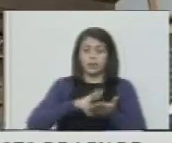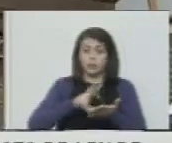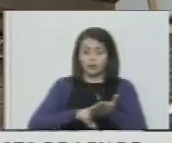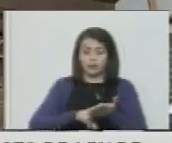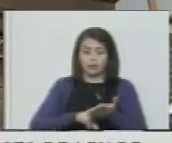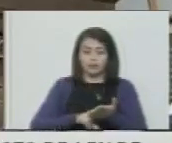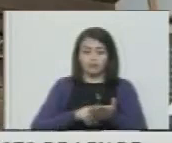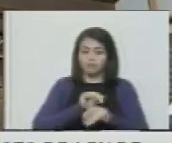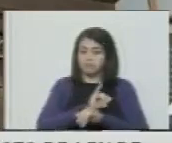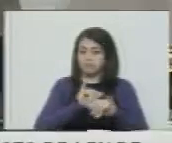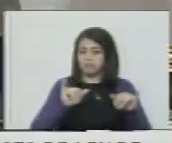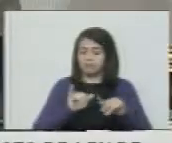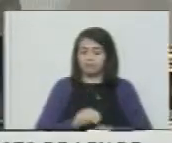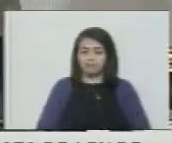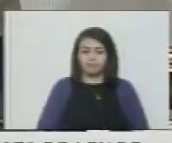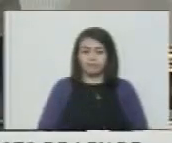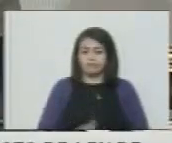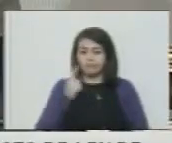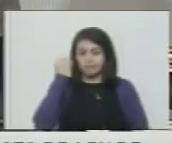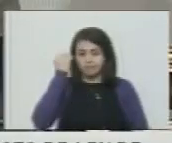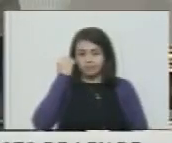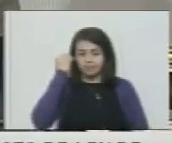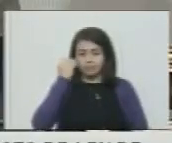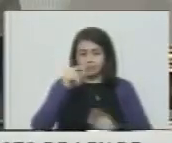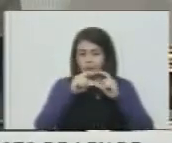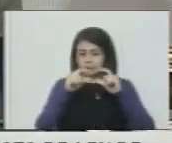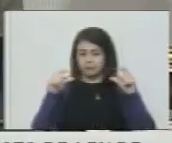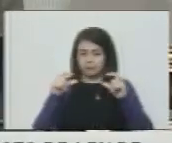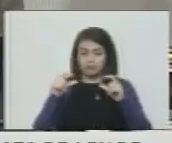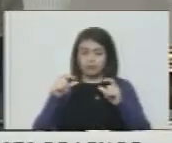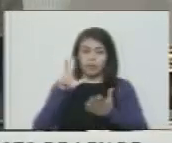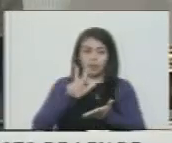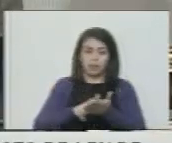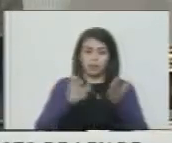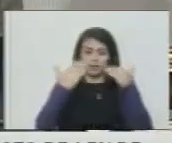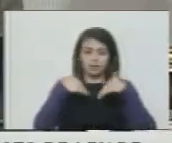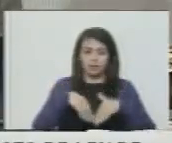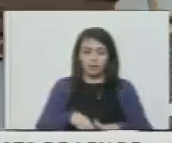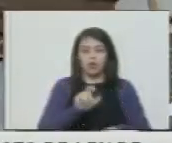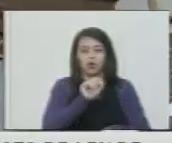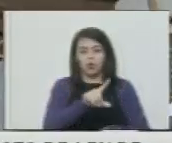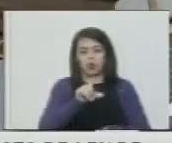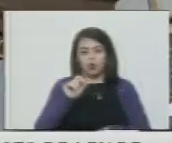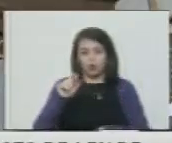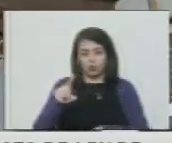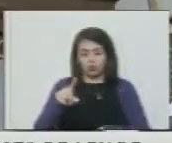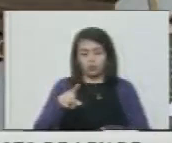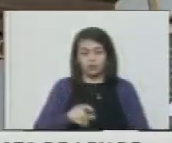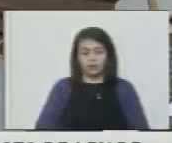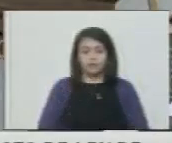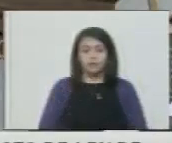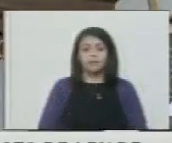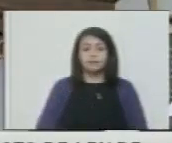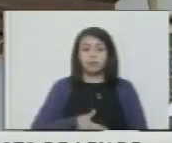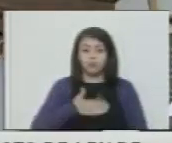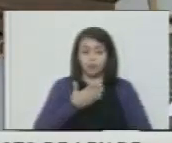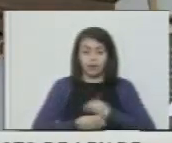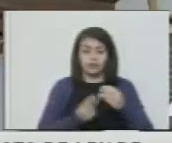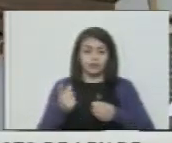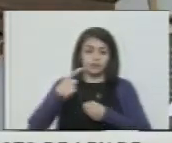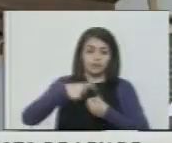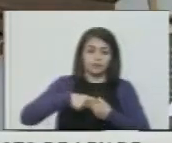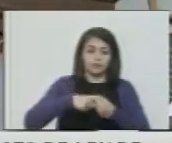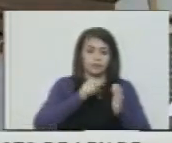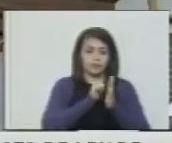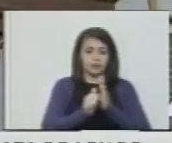superintendencia de la actividad aseguradora. Es todo, señor presidente. En consideración el epígrafe. Queda aprobado. Siguiente. 11. Se